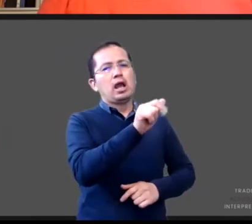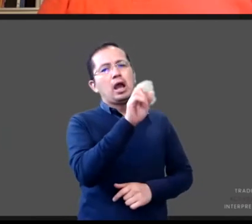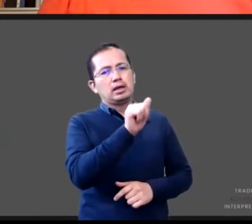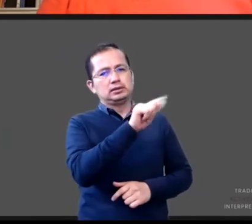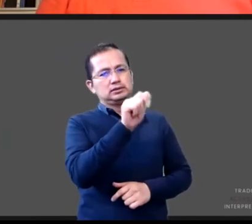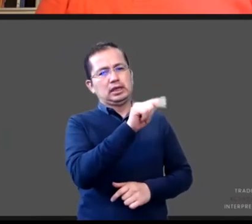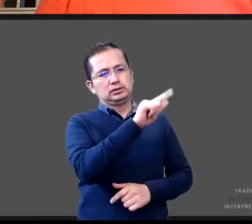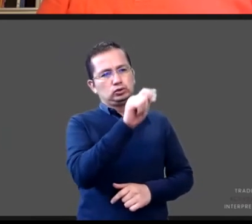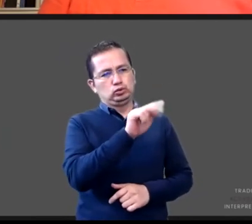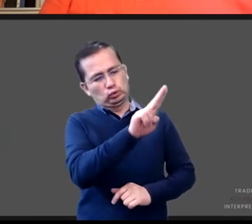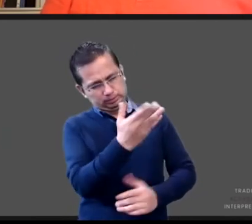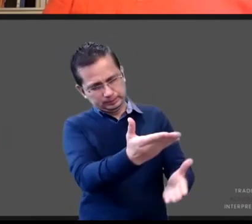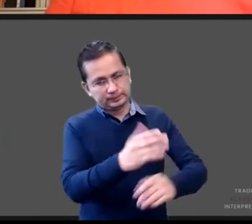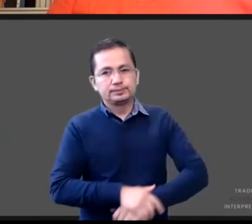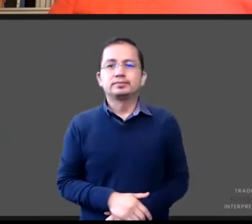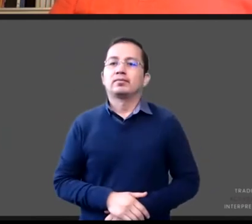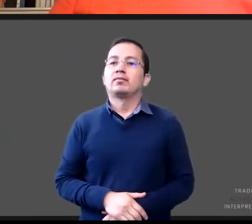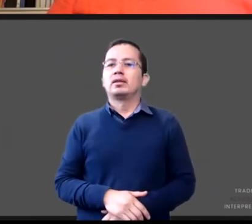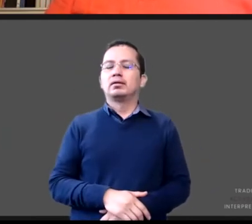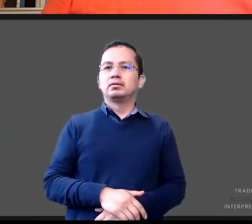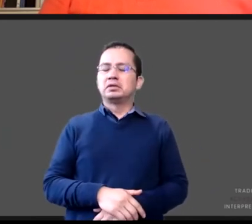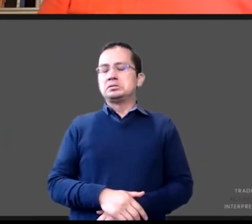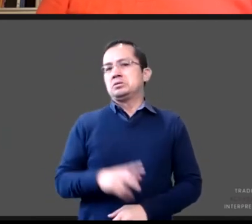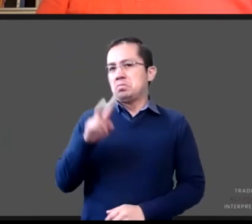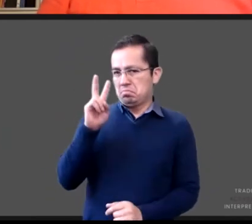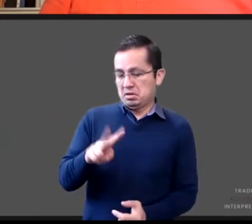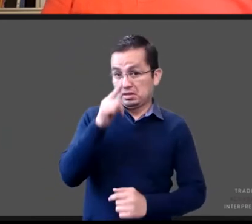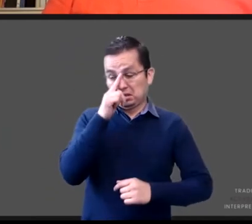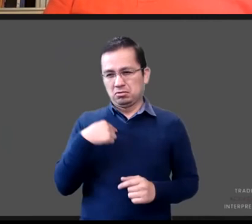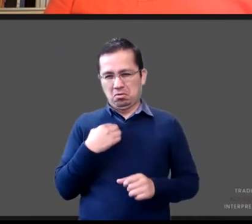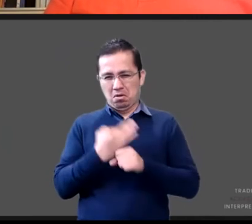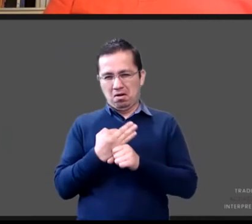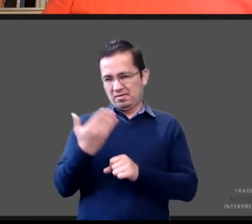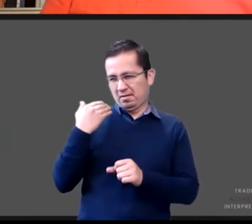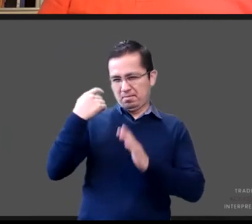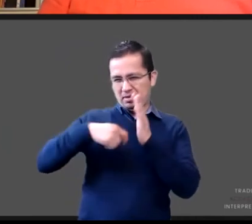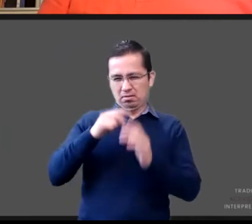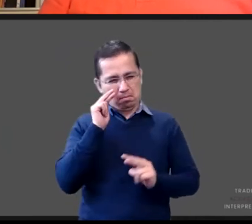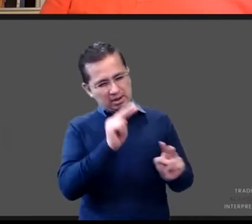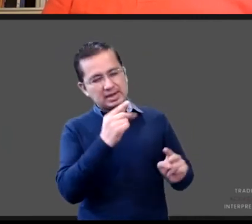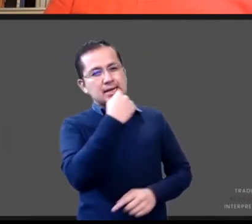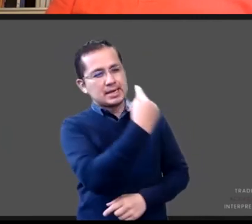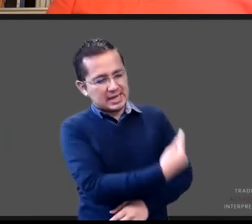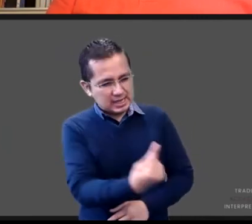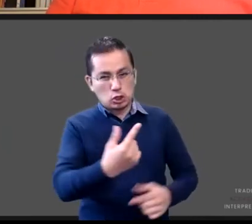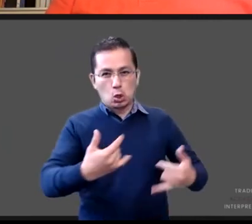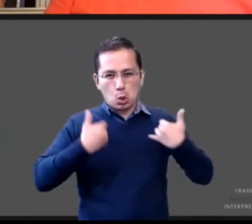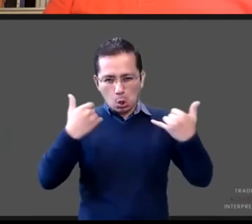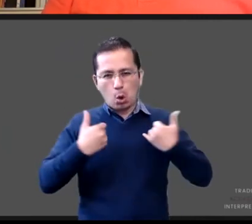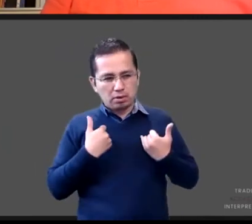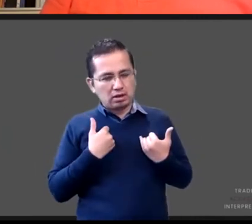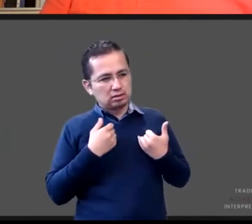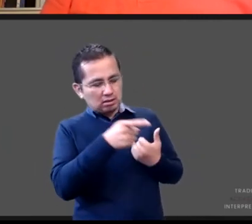Pues la verdad que a mí me encantó escuchar a las niñas, a los niños, a los adolescentes, y también me encantó la experiencia lúdica de la